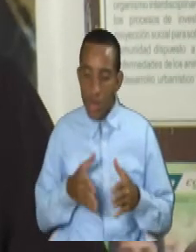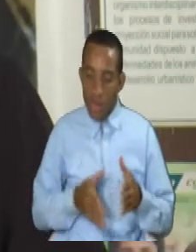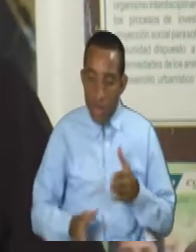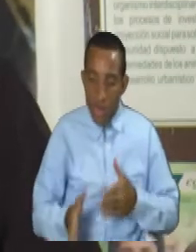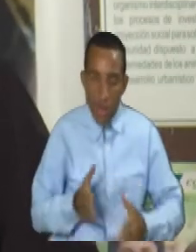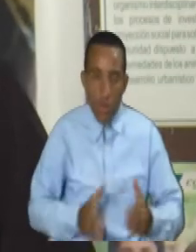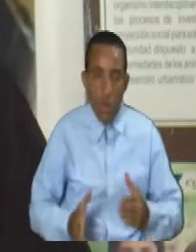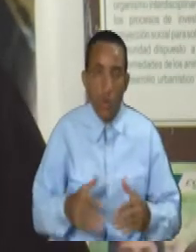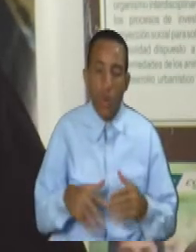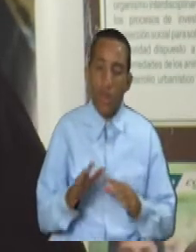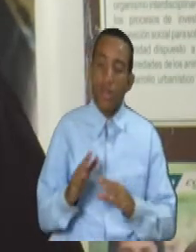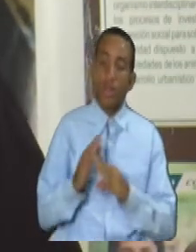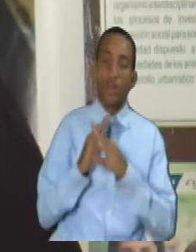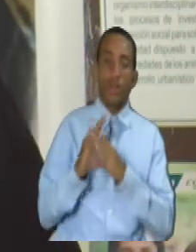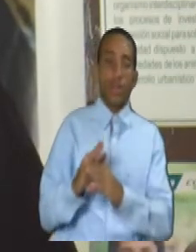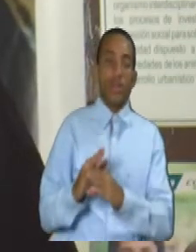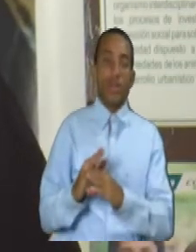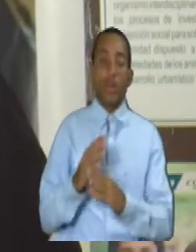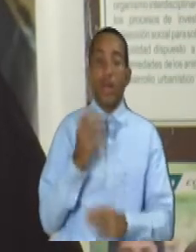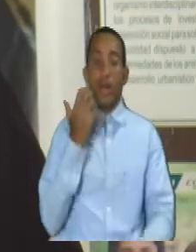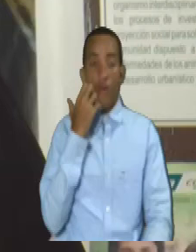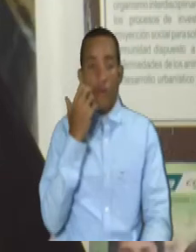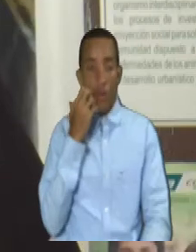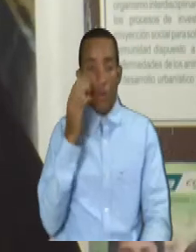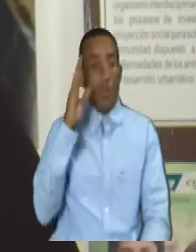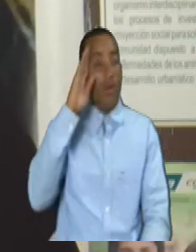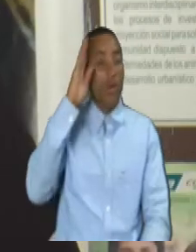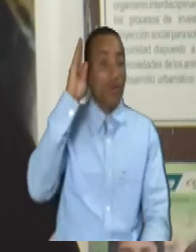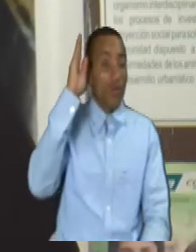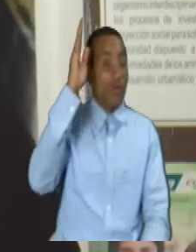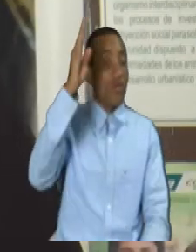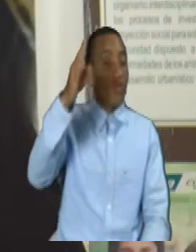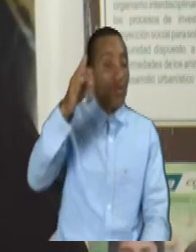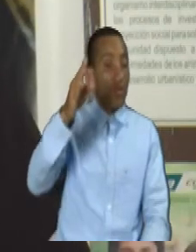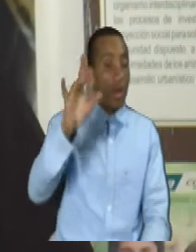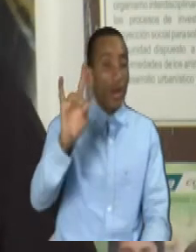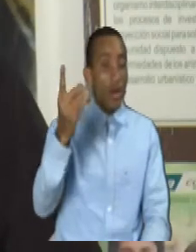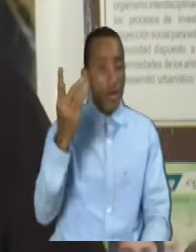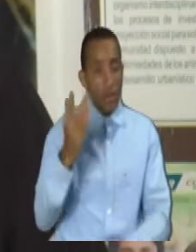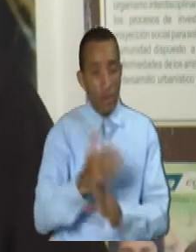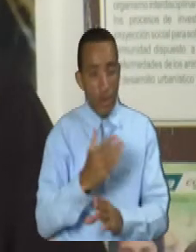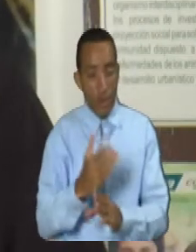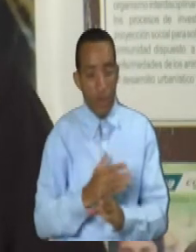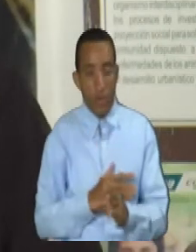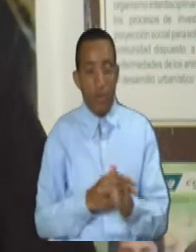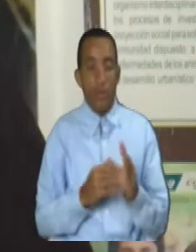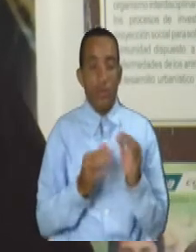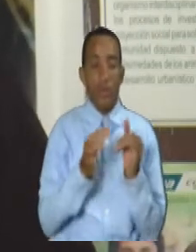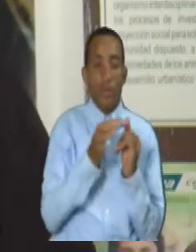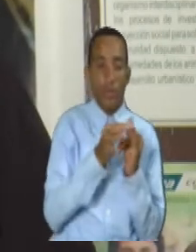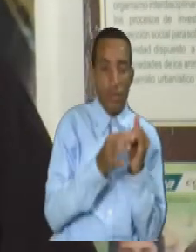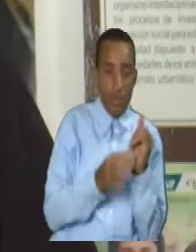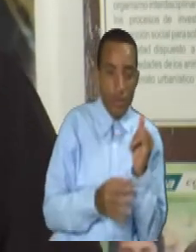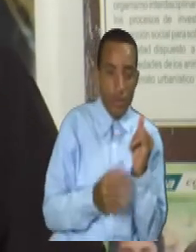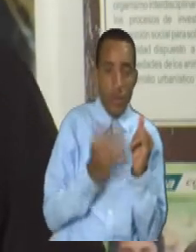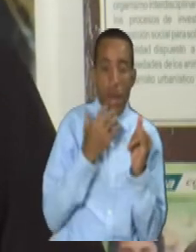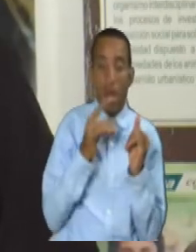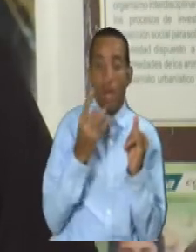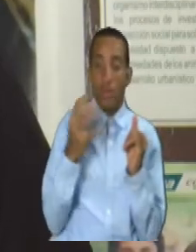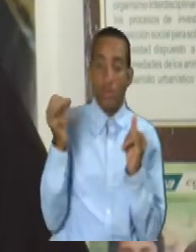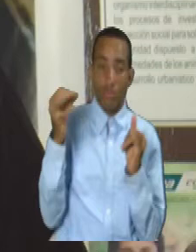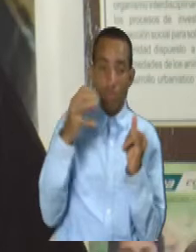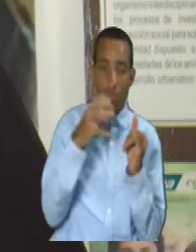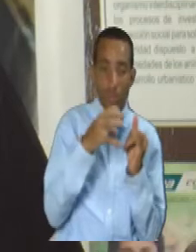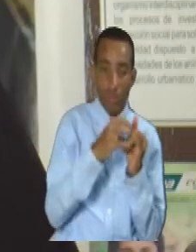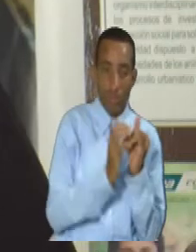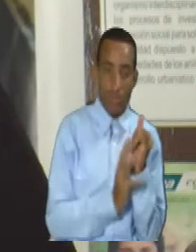se prevengan enfermedades a futuro, como problemas de uterinos, como unas infecciones o